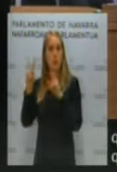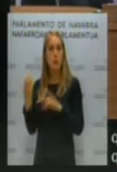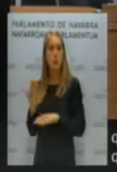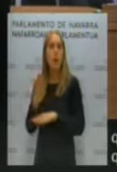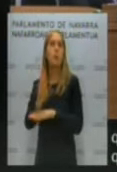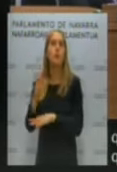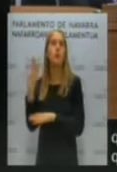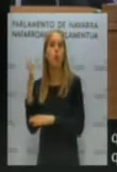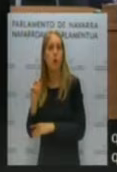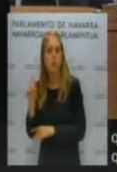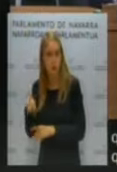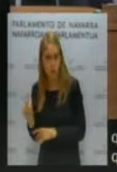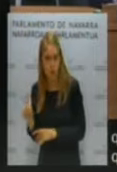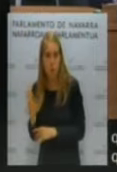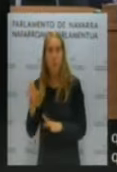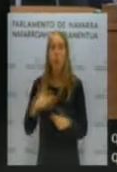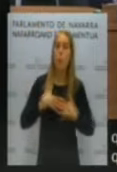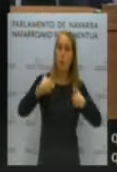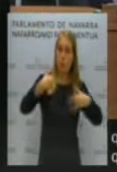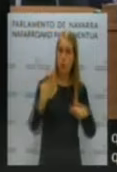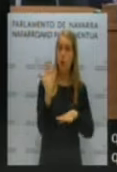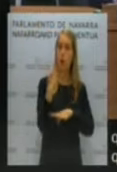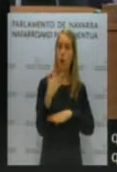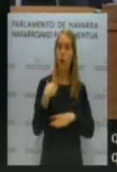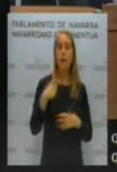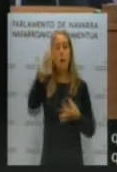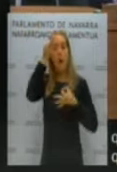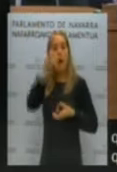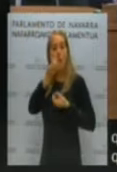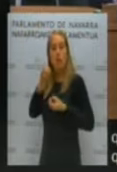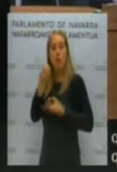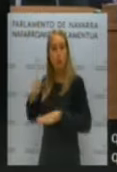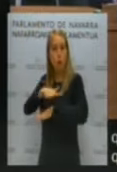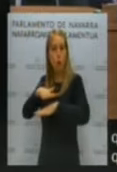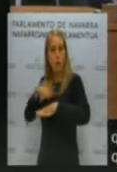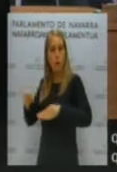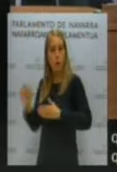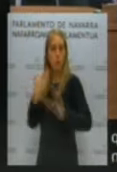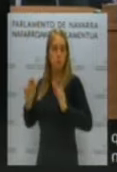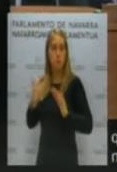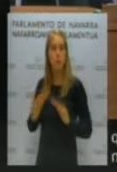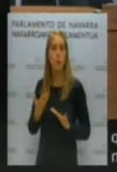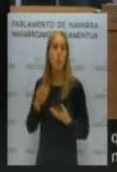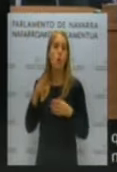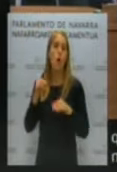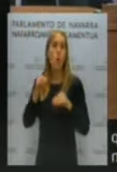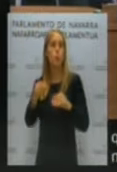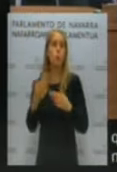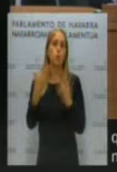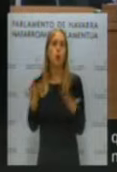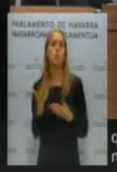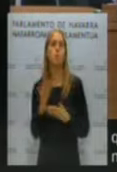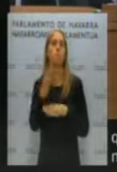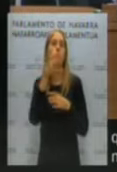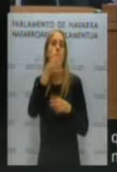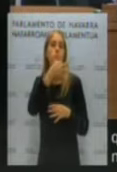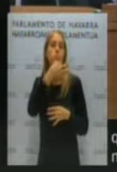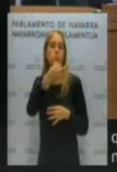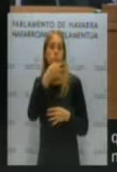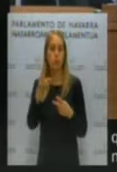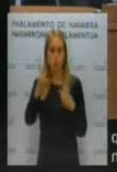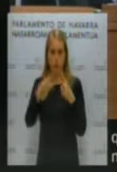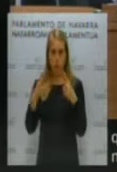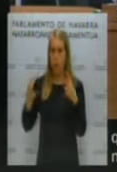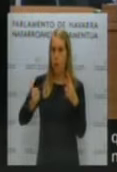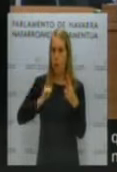de Gero Abay, pero cuando quiere Gero Abay le da los datos al Gobierno para que haga un uso partidista de ellos. Y por tanto tenemos dos opciones,